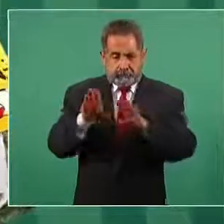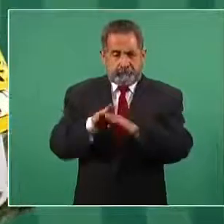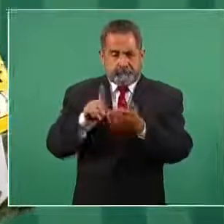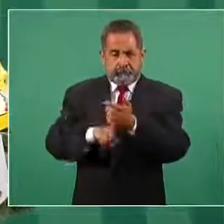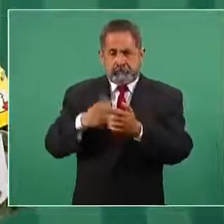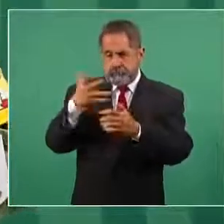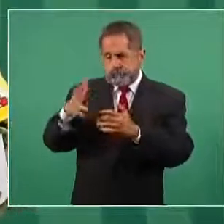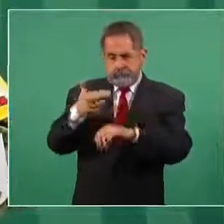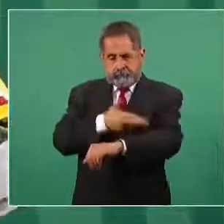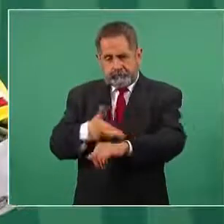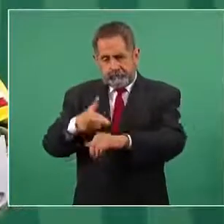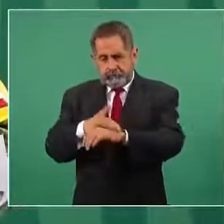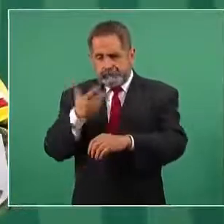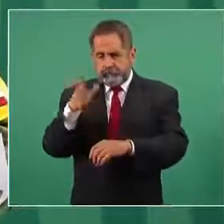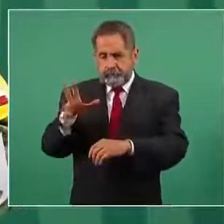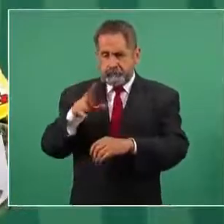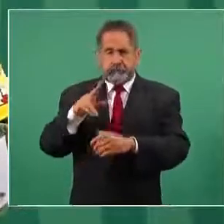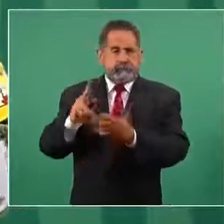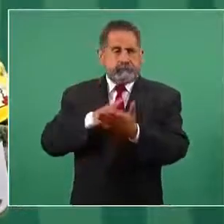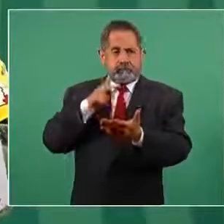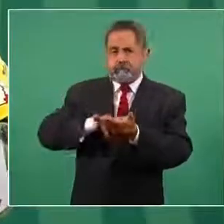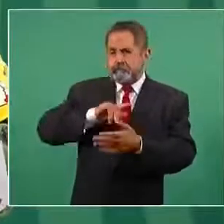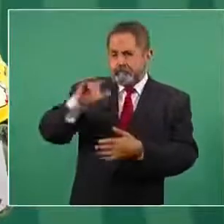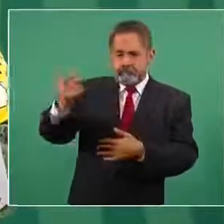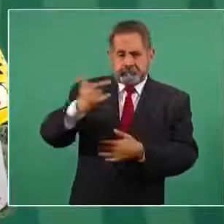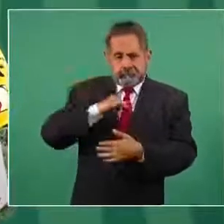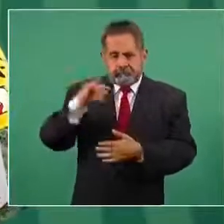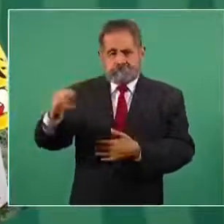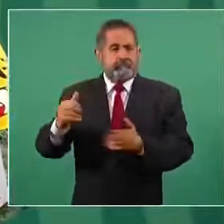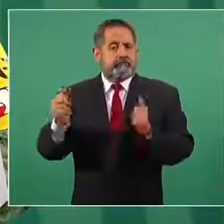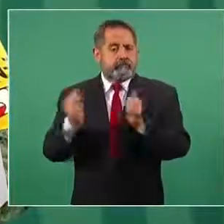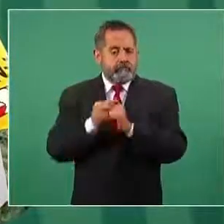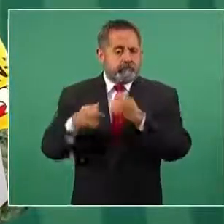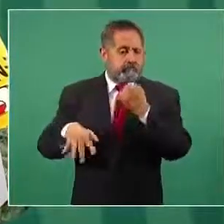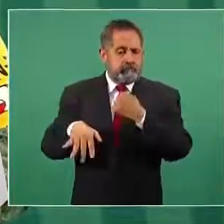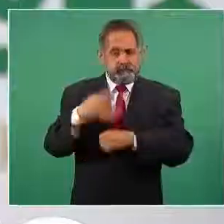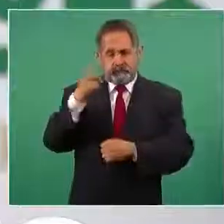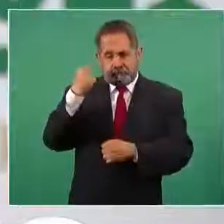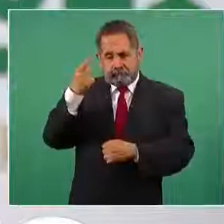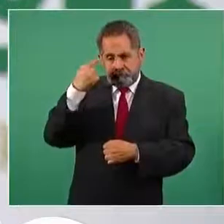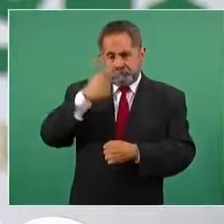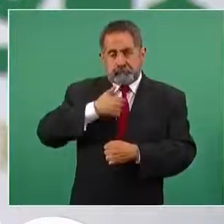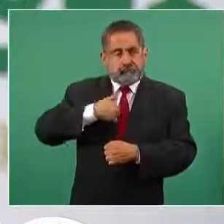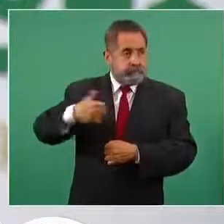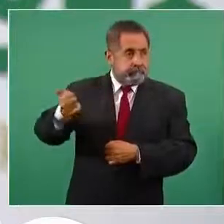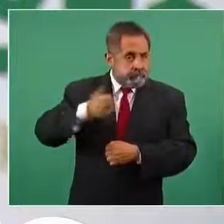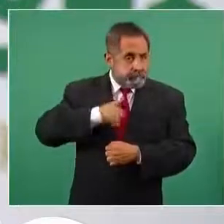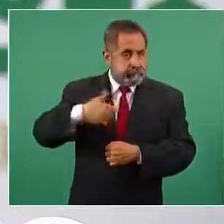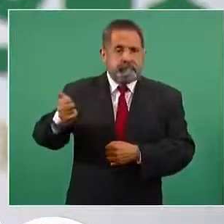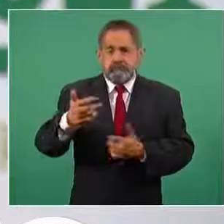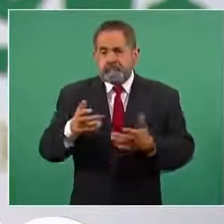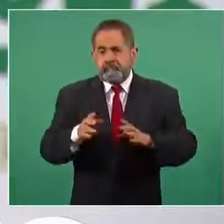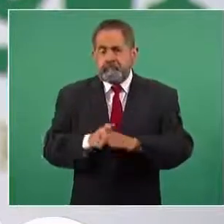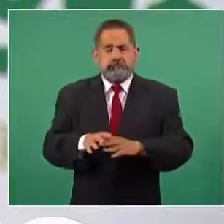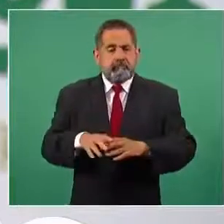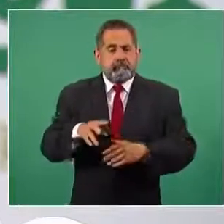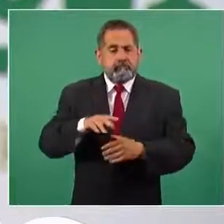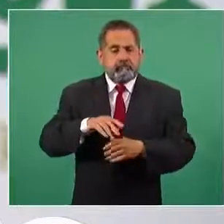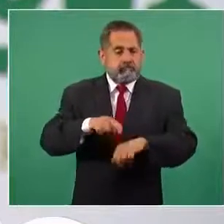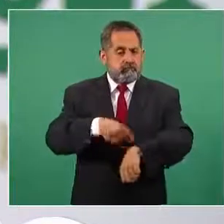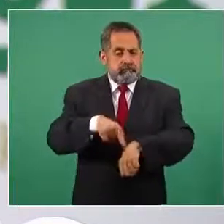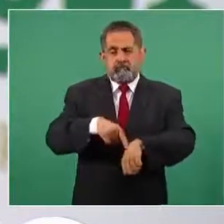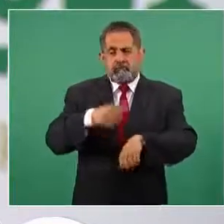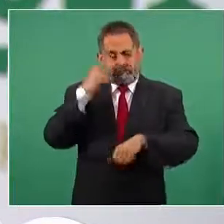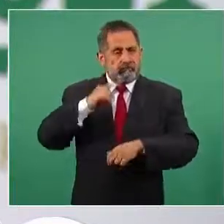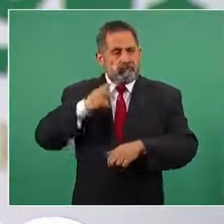10 operaciones aéreas con 14 horas de vuelo. El efectivo total empleado para